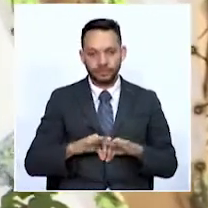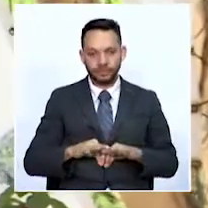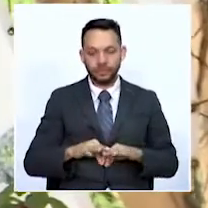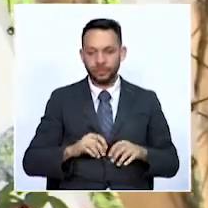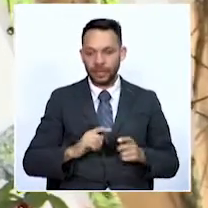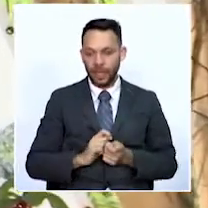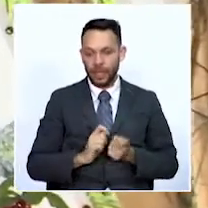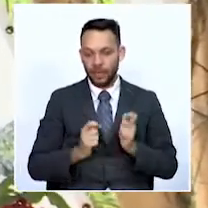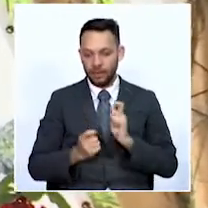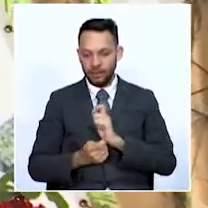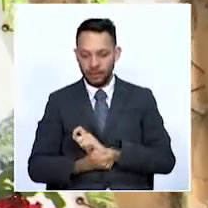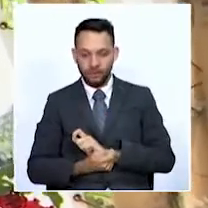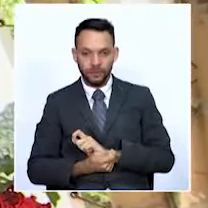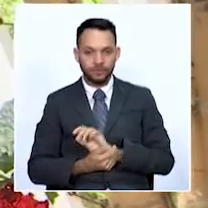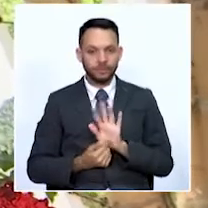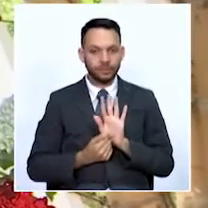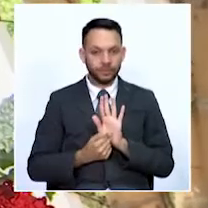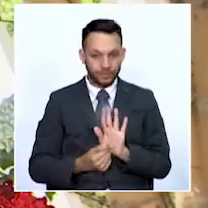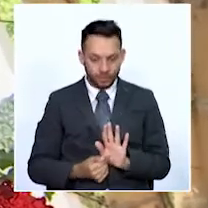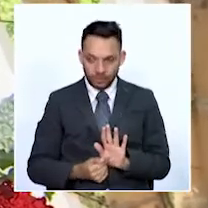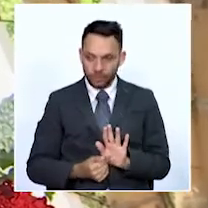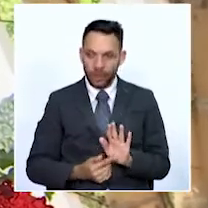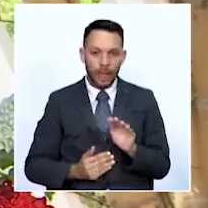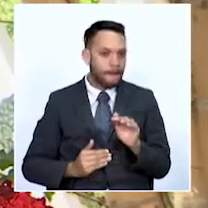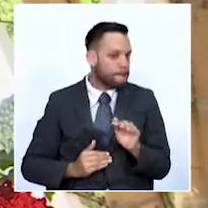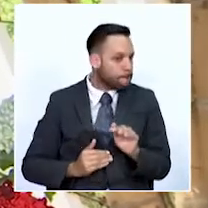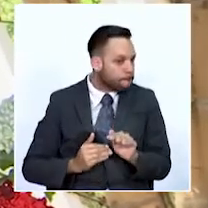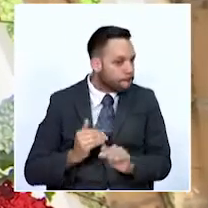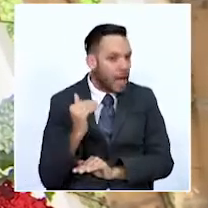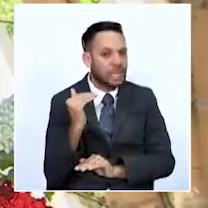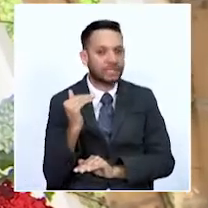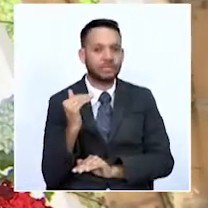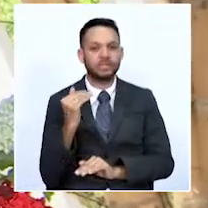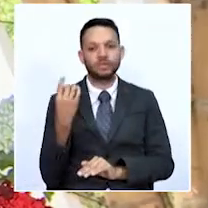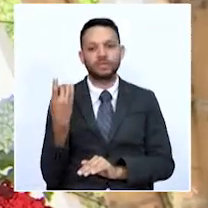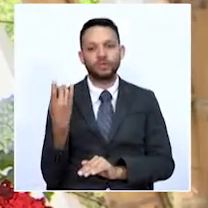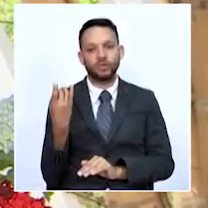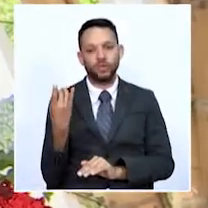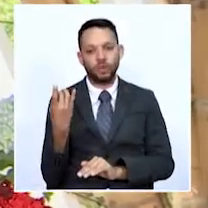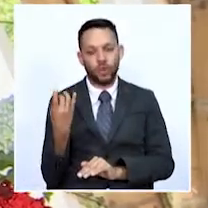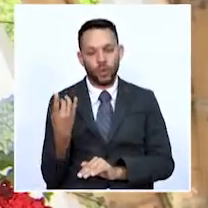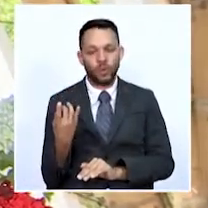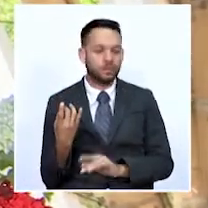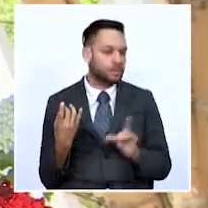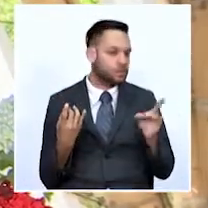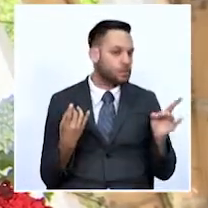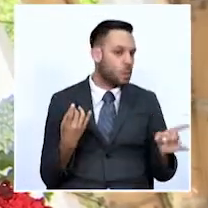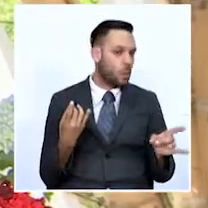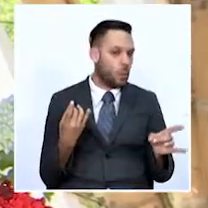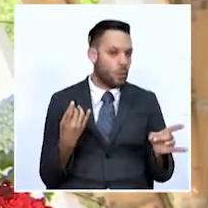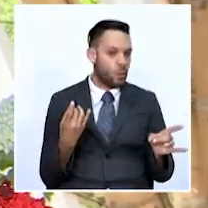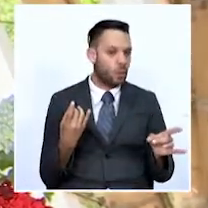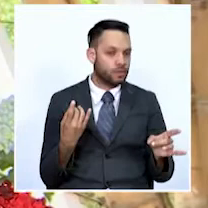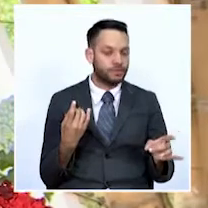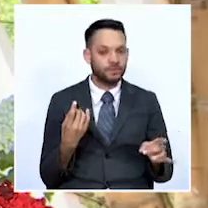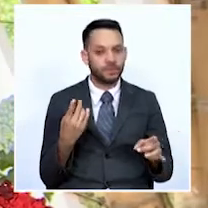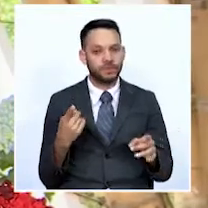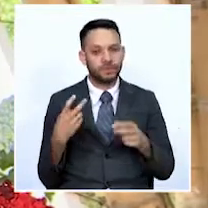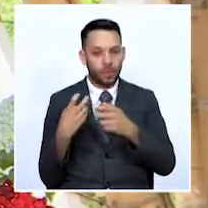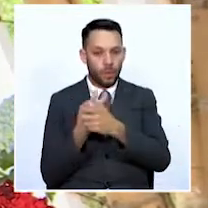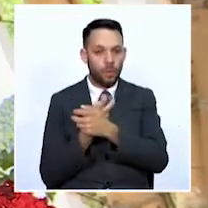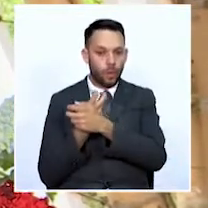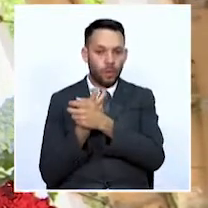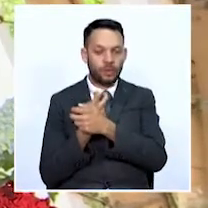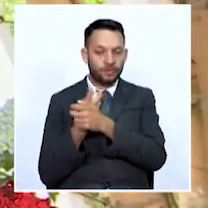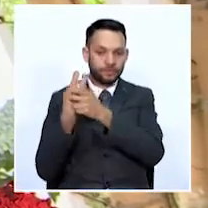externa. Y si yo subo y me duele, puede ser lesión del supraespinoso o del redondo menor,